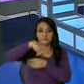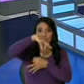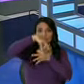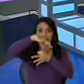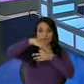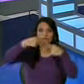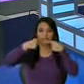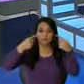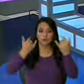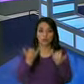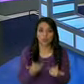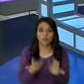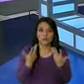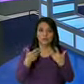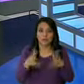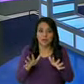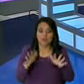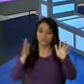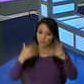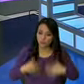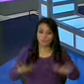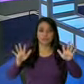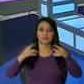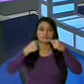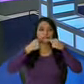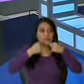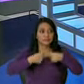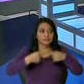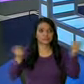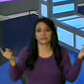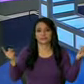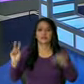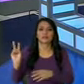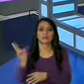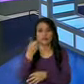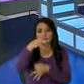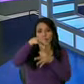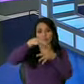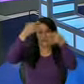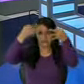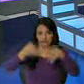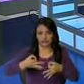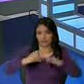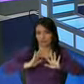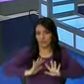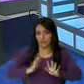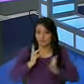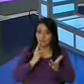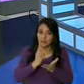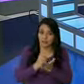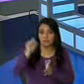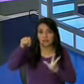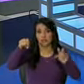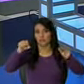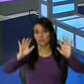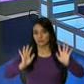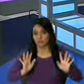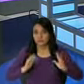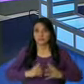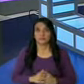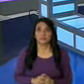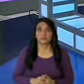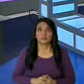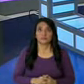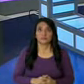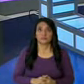Electoral el día de hoy, ya por fin anunciando, asumimos, cuál es el veredicto, si es que va a haber o no va a haber segunda vuelta, si es que va a haber o